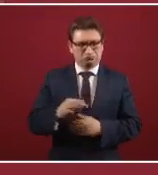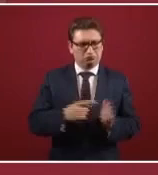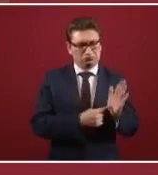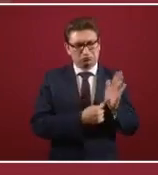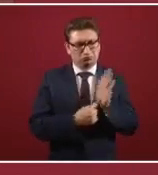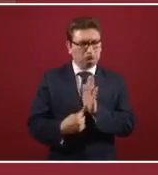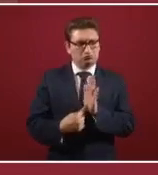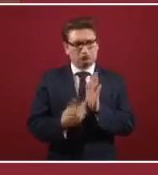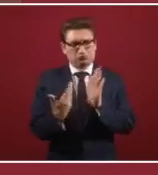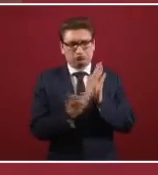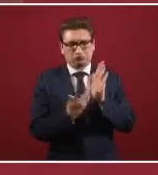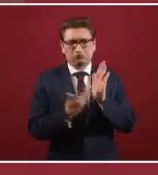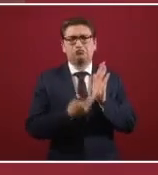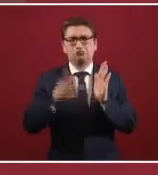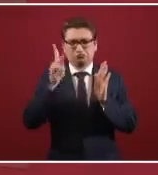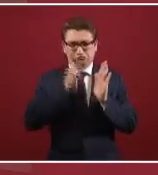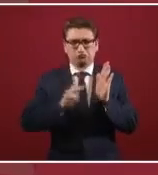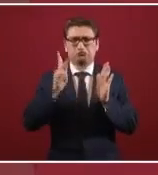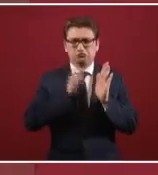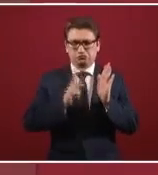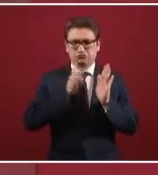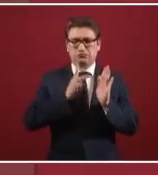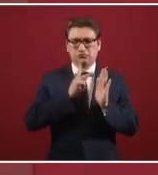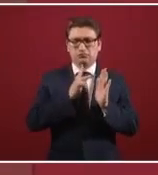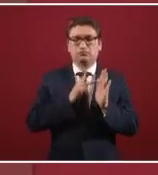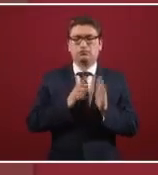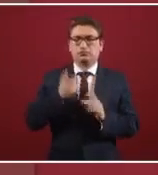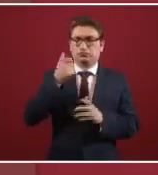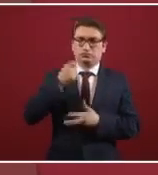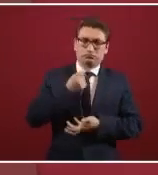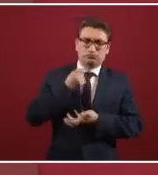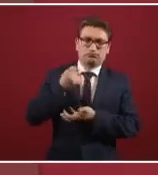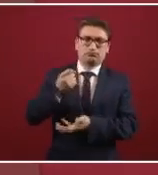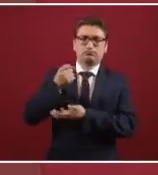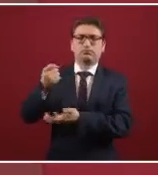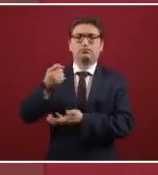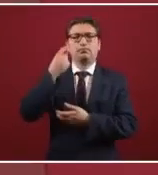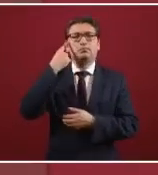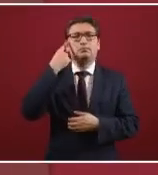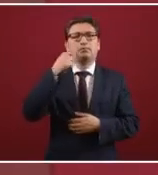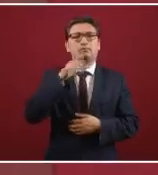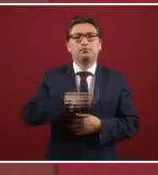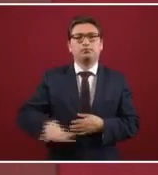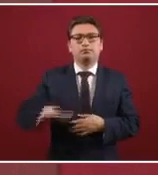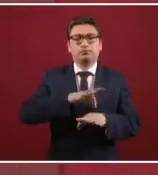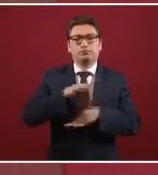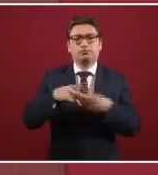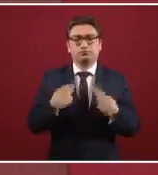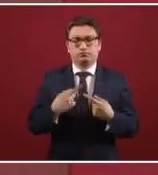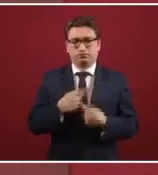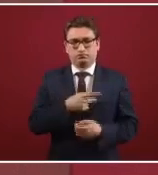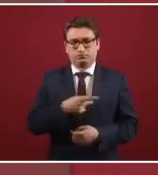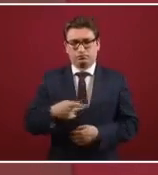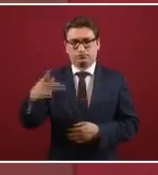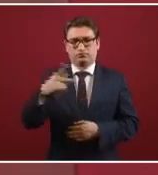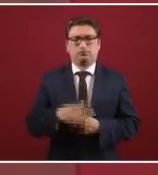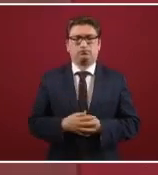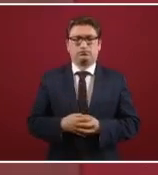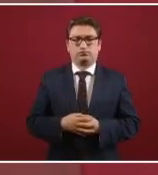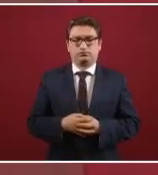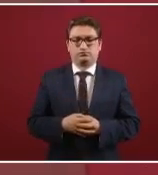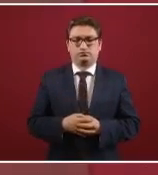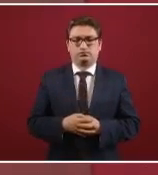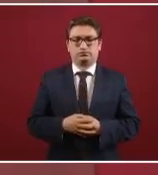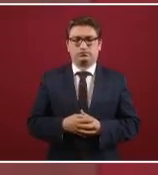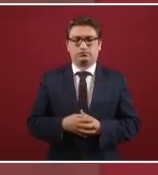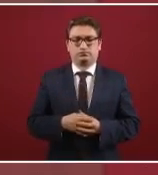que como nunca se están destinando recursos a los pobres y que no seamos